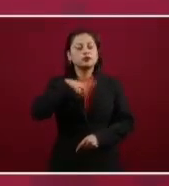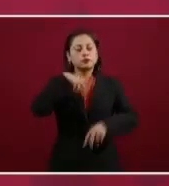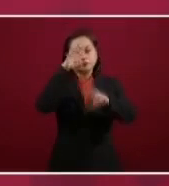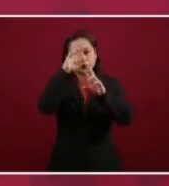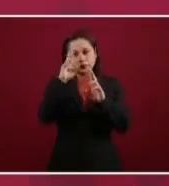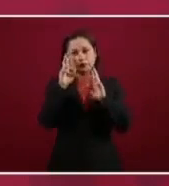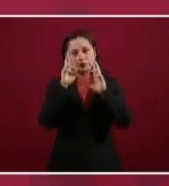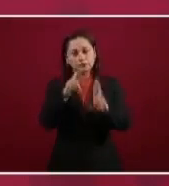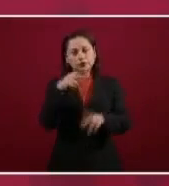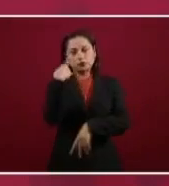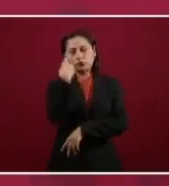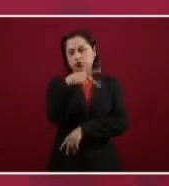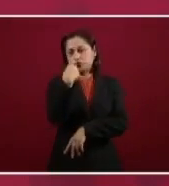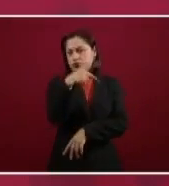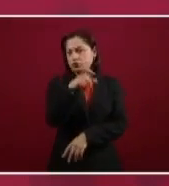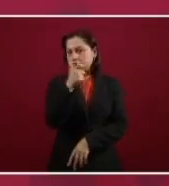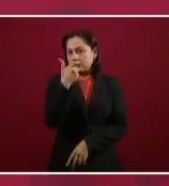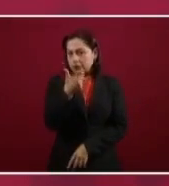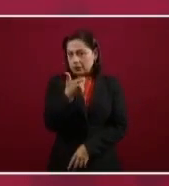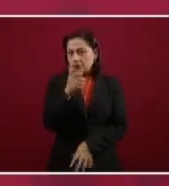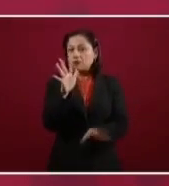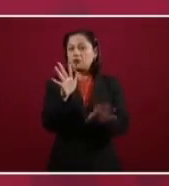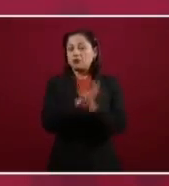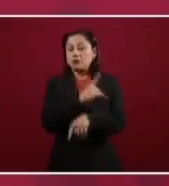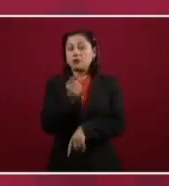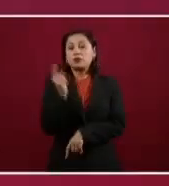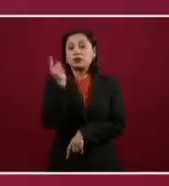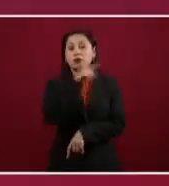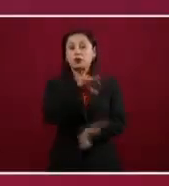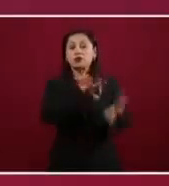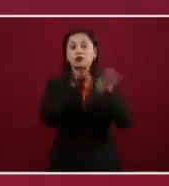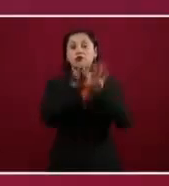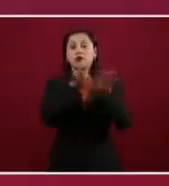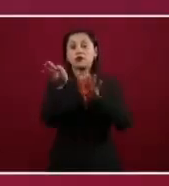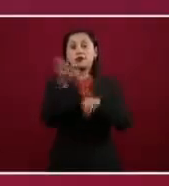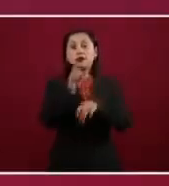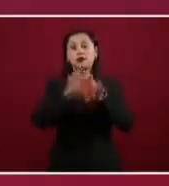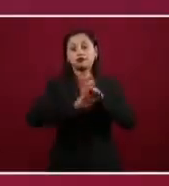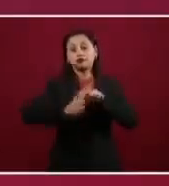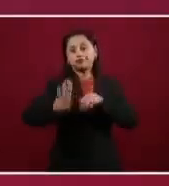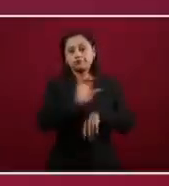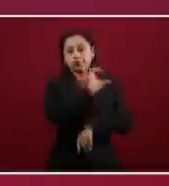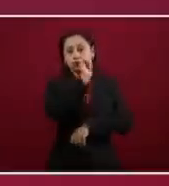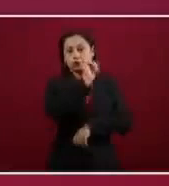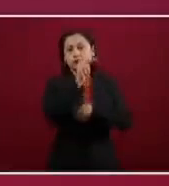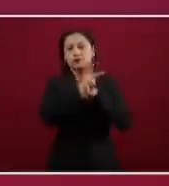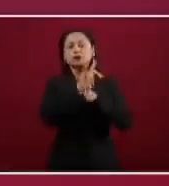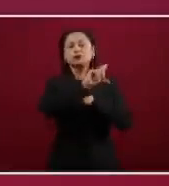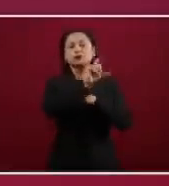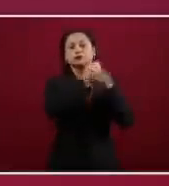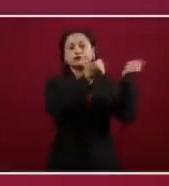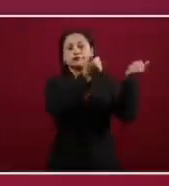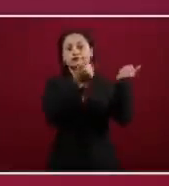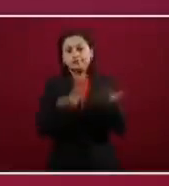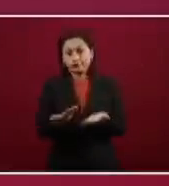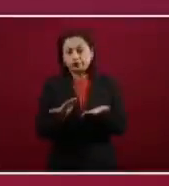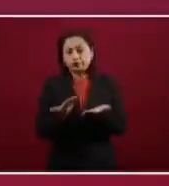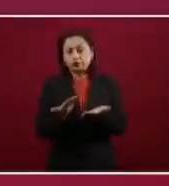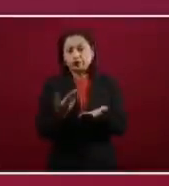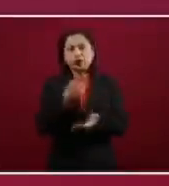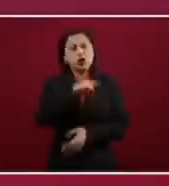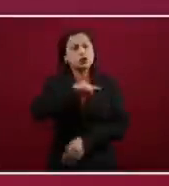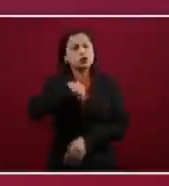que con tanto esfuerzo mandan a mexico efectivamente les tenemos que ponerlas los apoyos y las avenidas